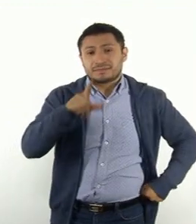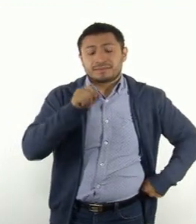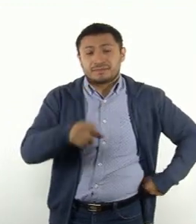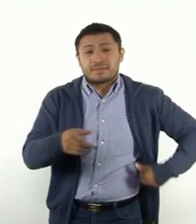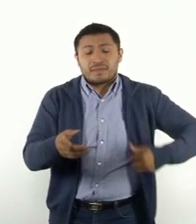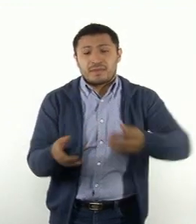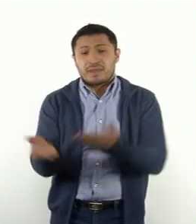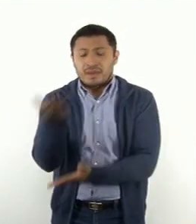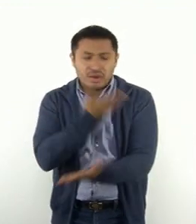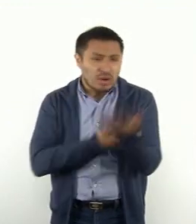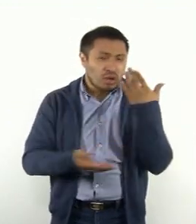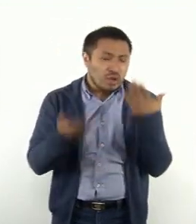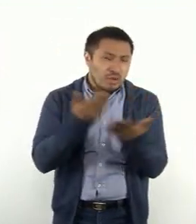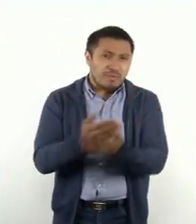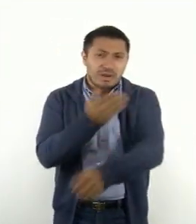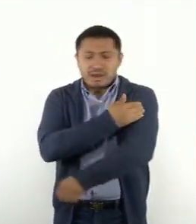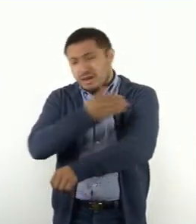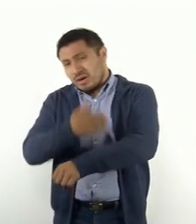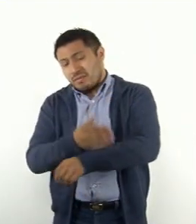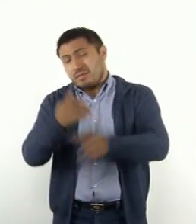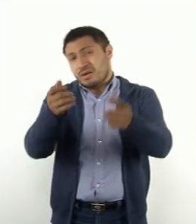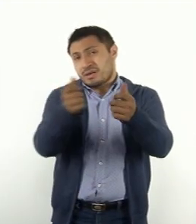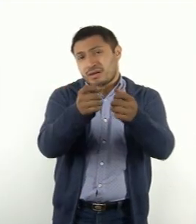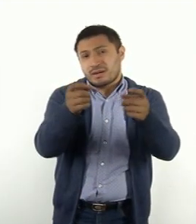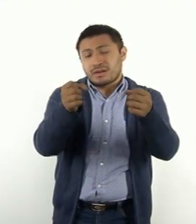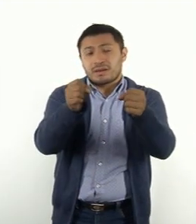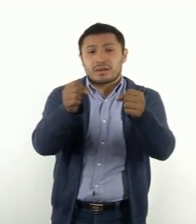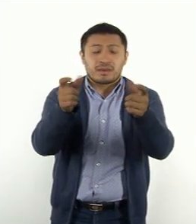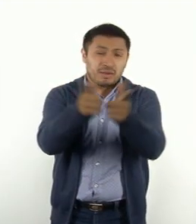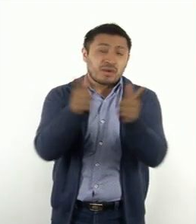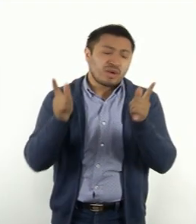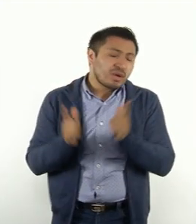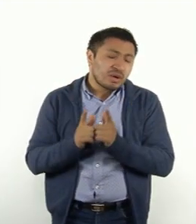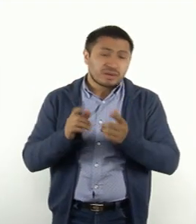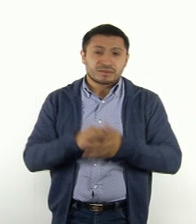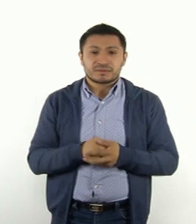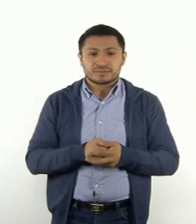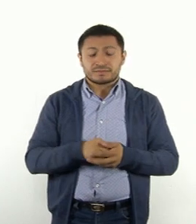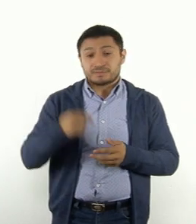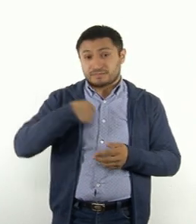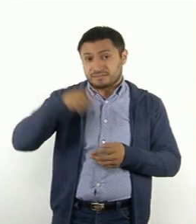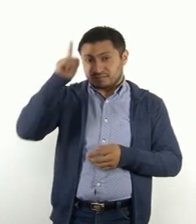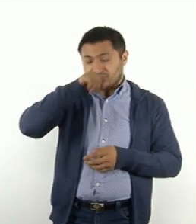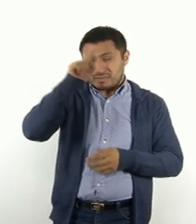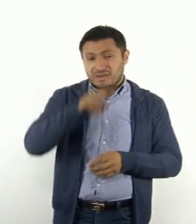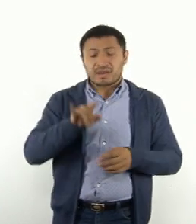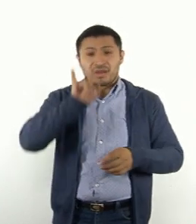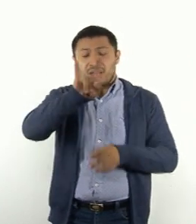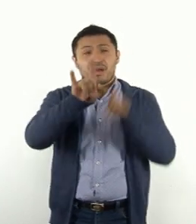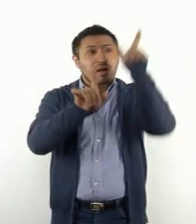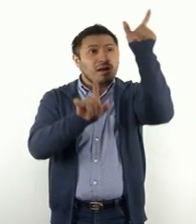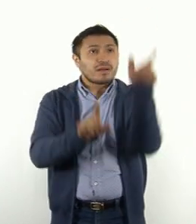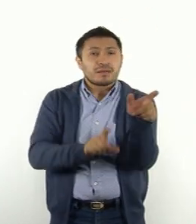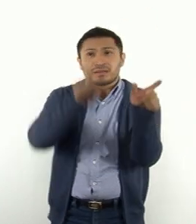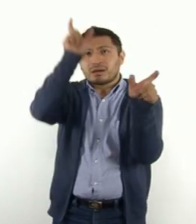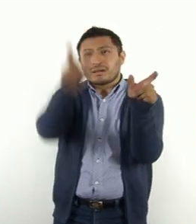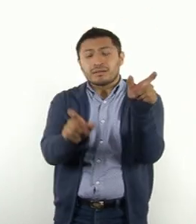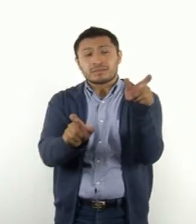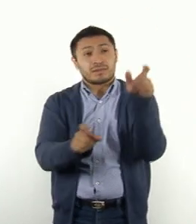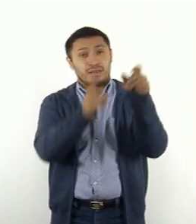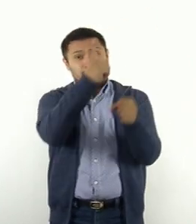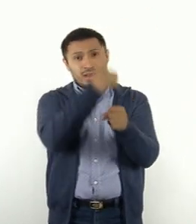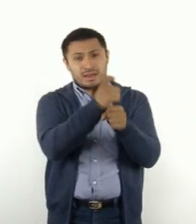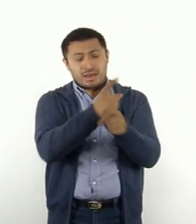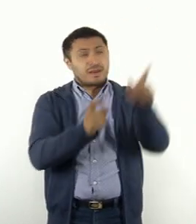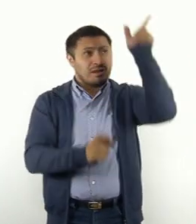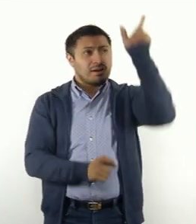sus compañeras y compañeros de grupo. Les sugiero hacer una tabla de 2 columnas y anotar en la primera